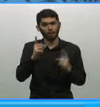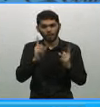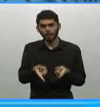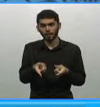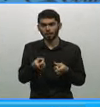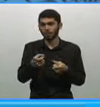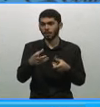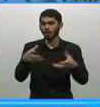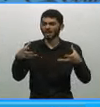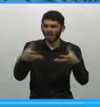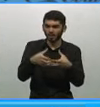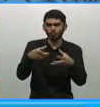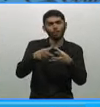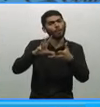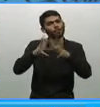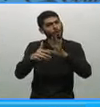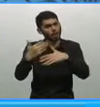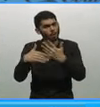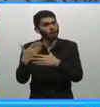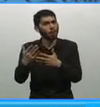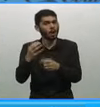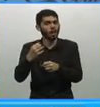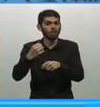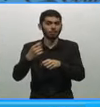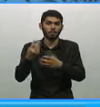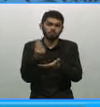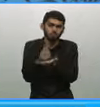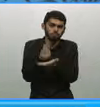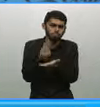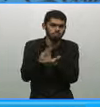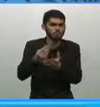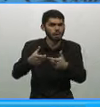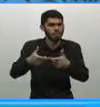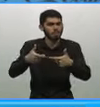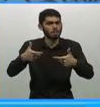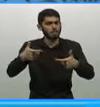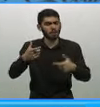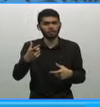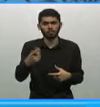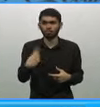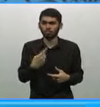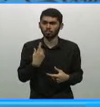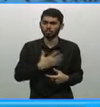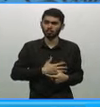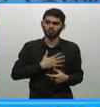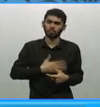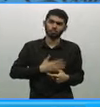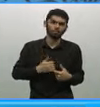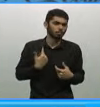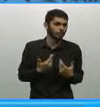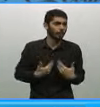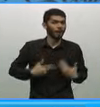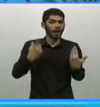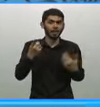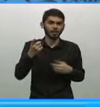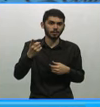equipo donde juega y por la forma en que juega, por la continuidad que tiene. Y bueno, entonces nosotros estamos muy felices de que él pueda